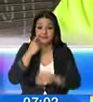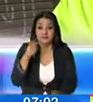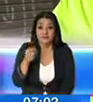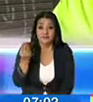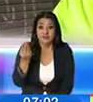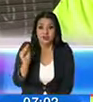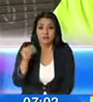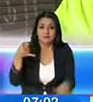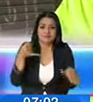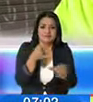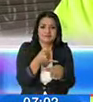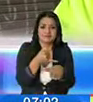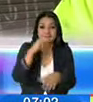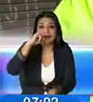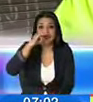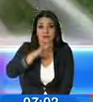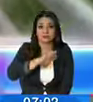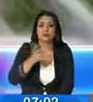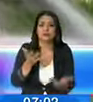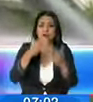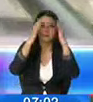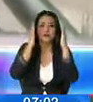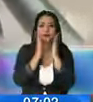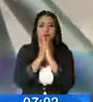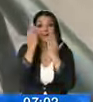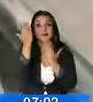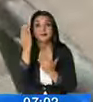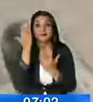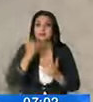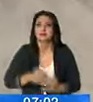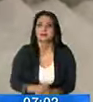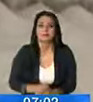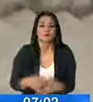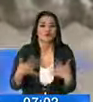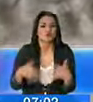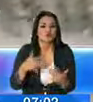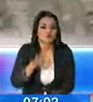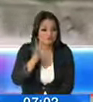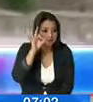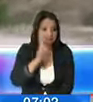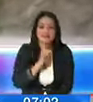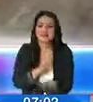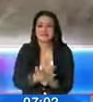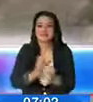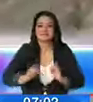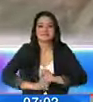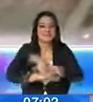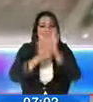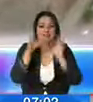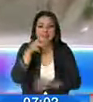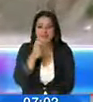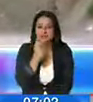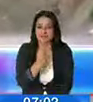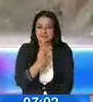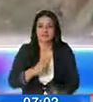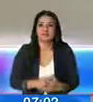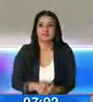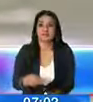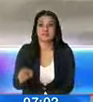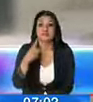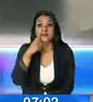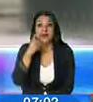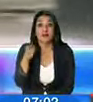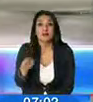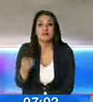de carácter sexual en el sector del panecillo por la forma como fueron encontrados no había donde perderse aparentemente el adolescente de